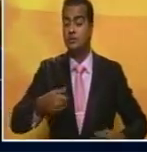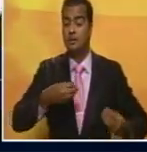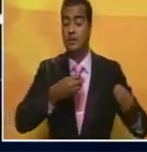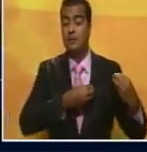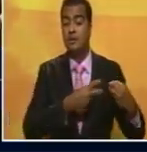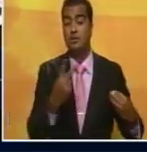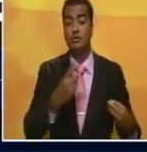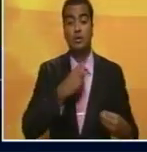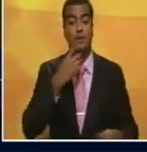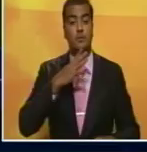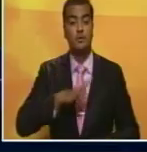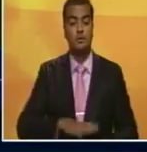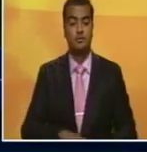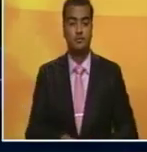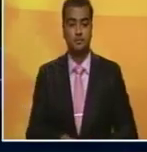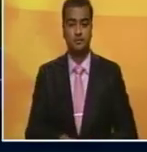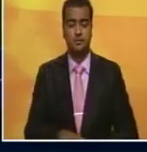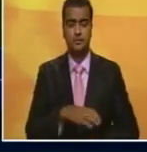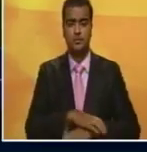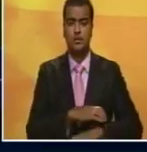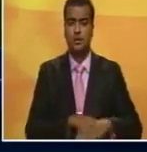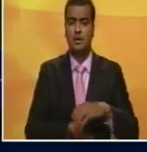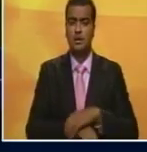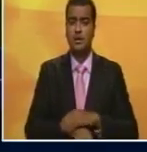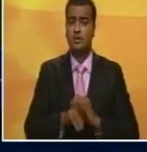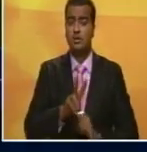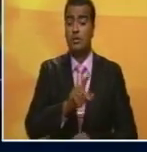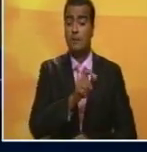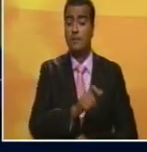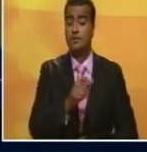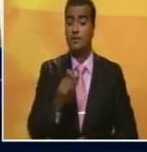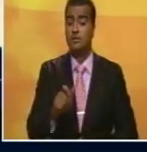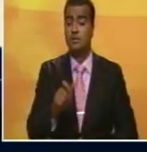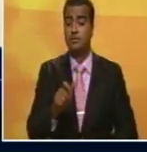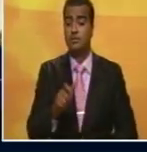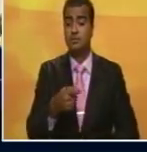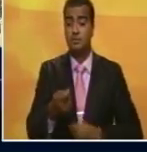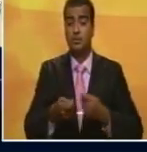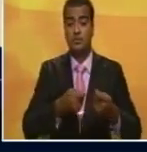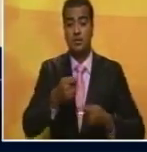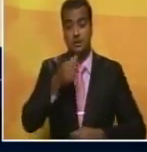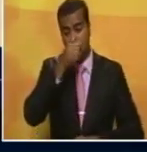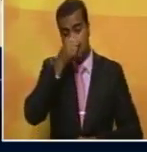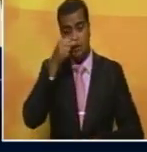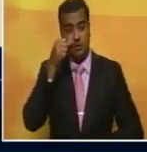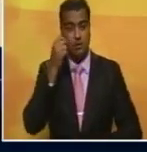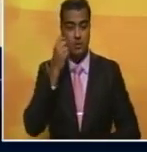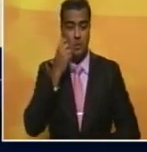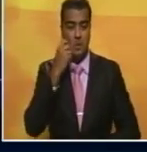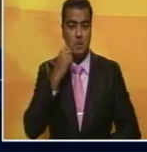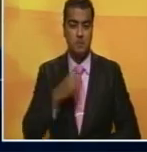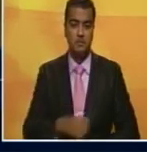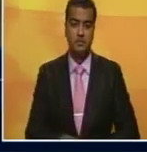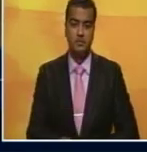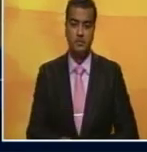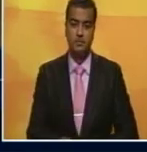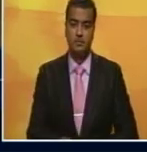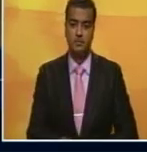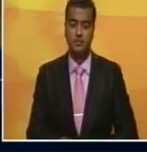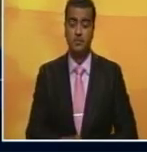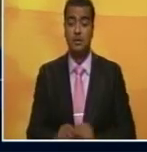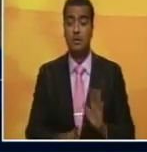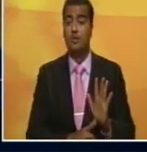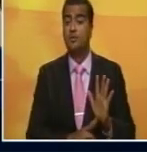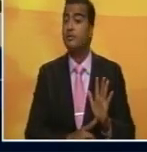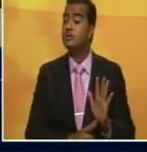de los delincuentes y fueron detenidas 2 personas por consumo y venta de sustancias psicotrópicas. Los vecinos